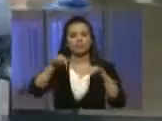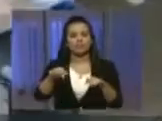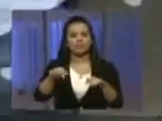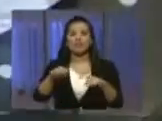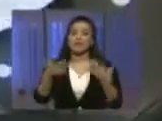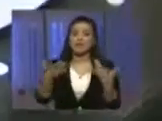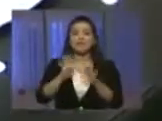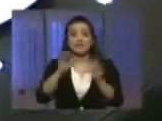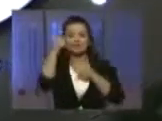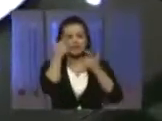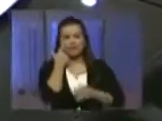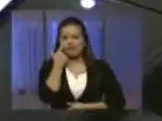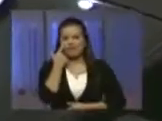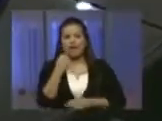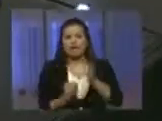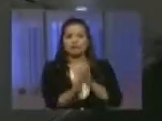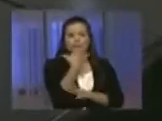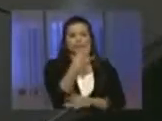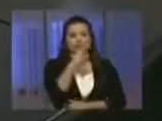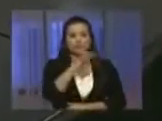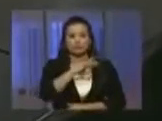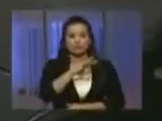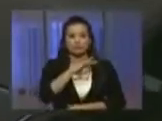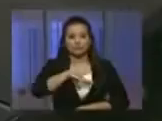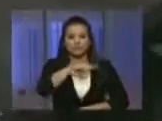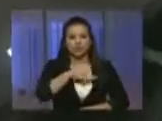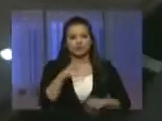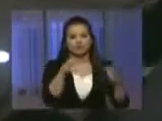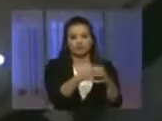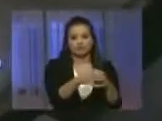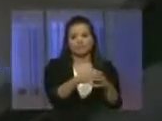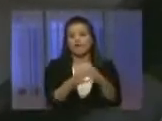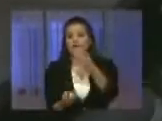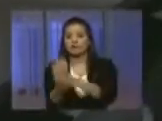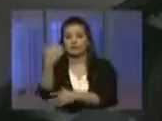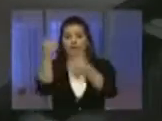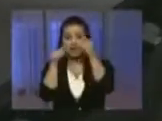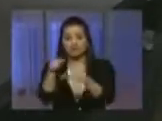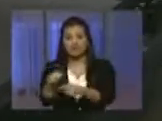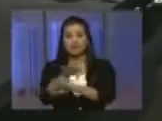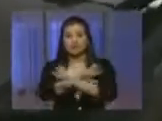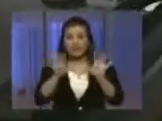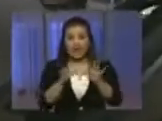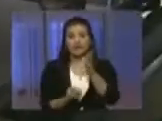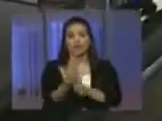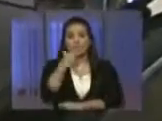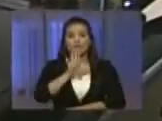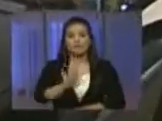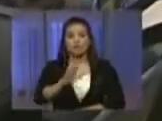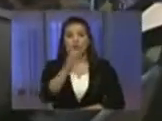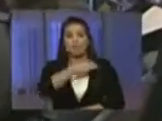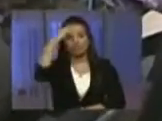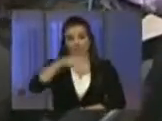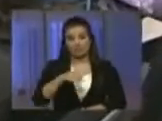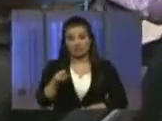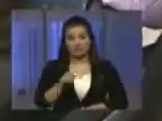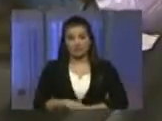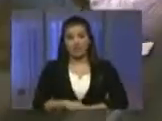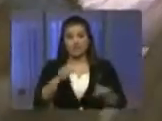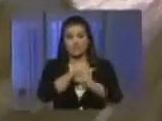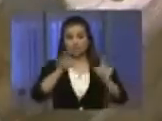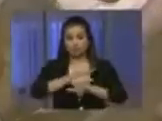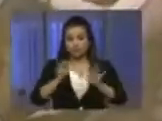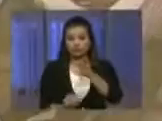grandes misiones creación de Chávez La gran creación de nuestro comandante entre otras pero esto es la gran